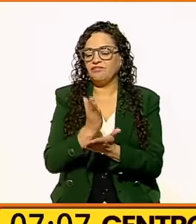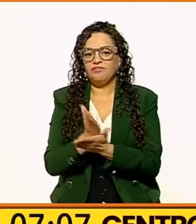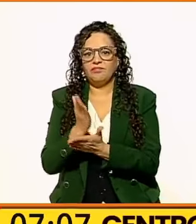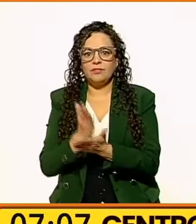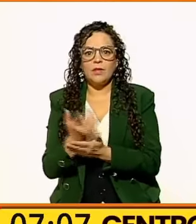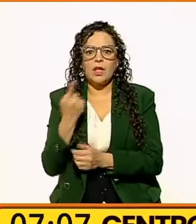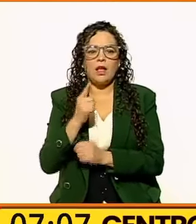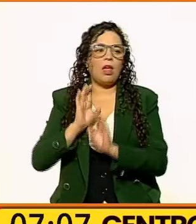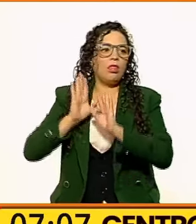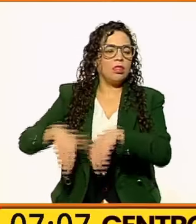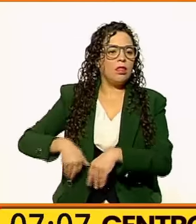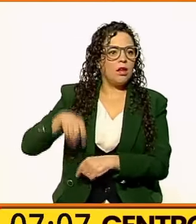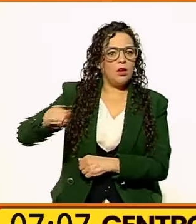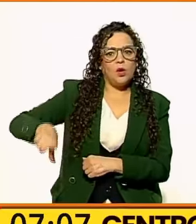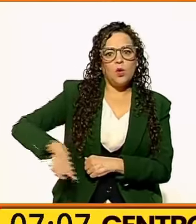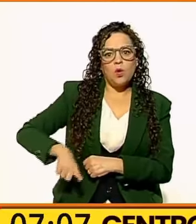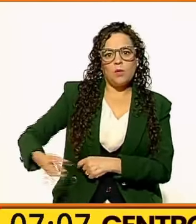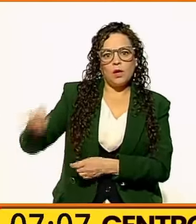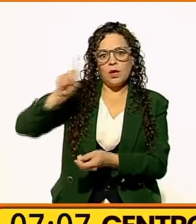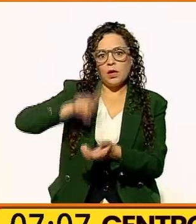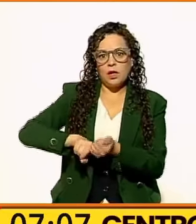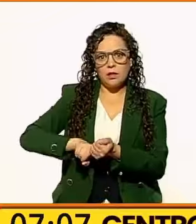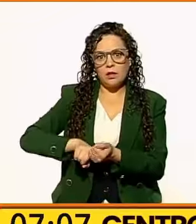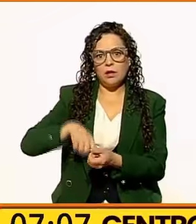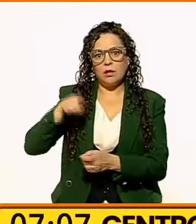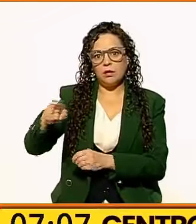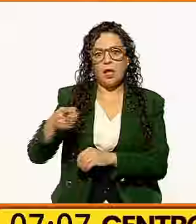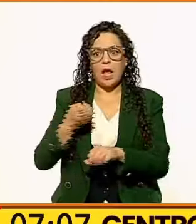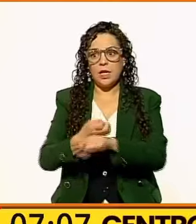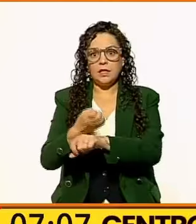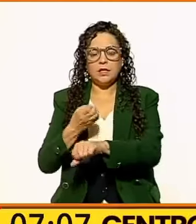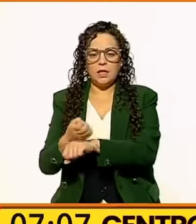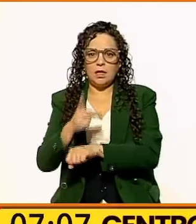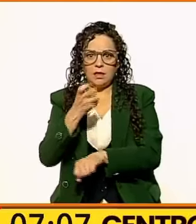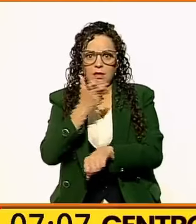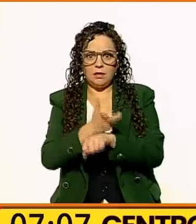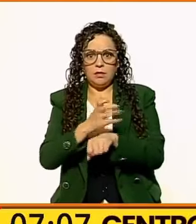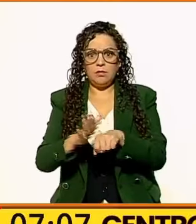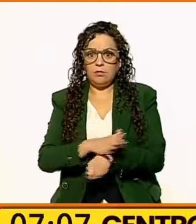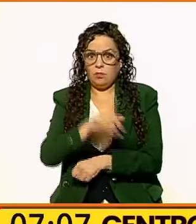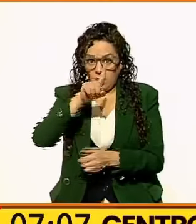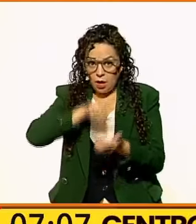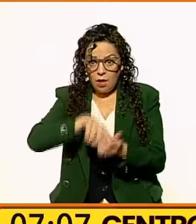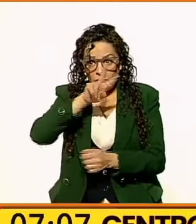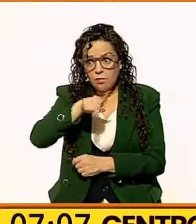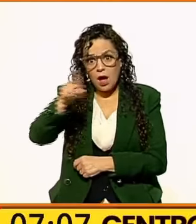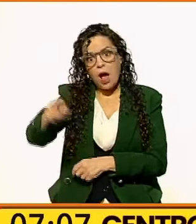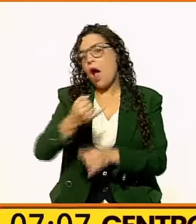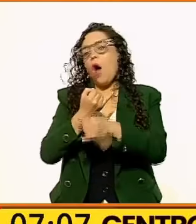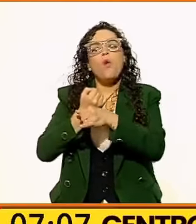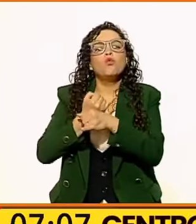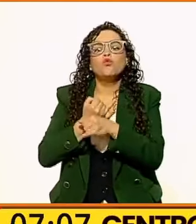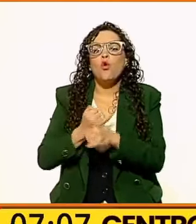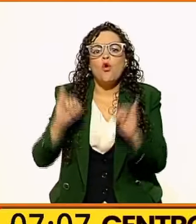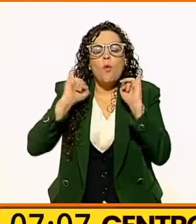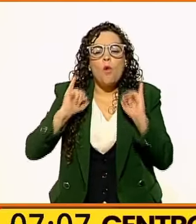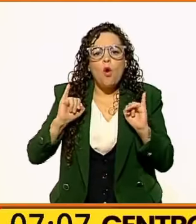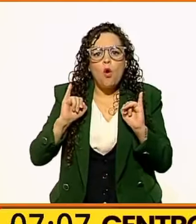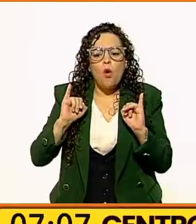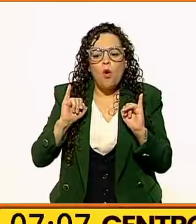de Estados Unidos que tenían o que han tenido históricamente una autonomía, y que esto ha sido parte de